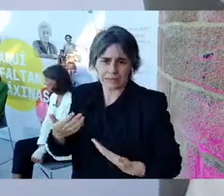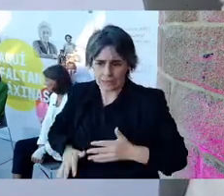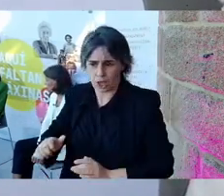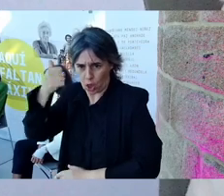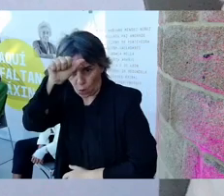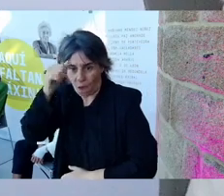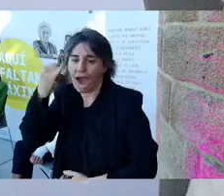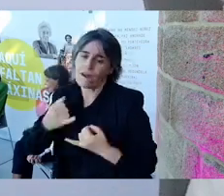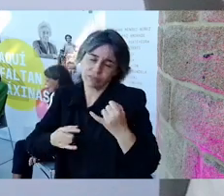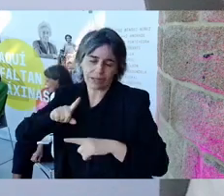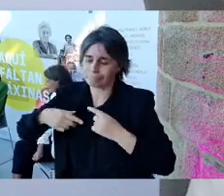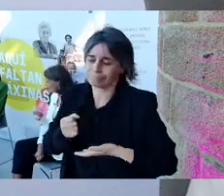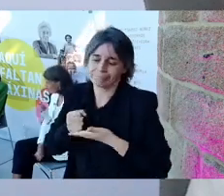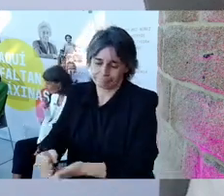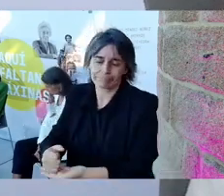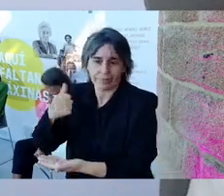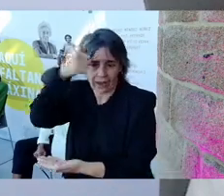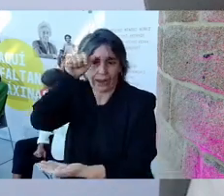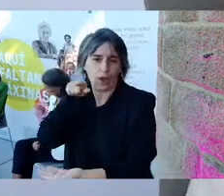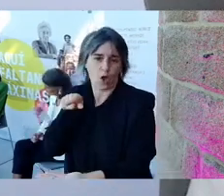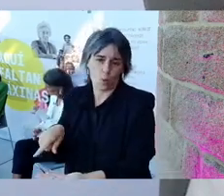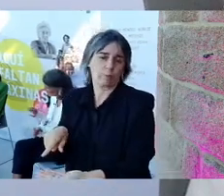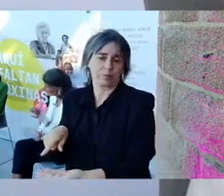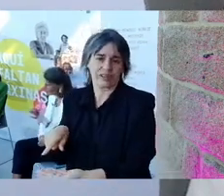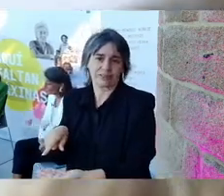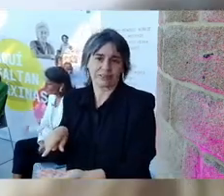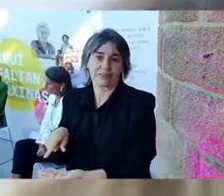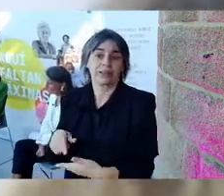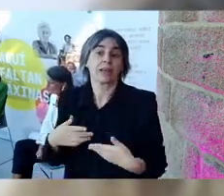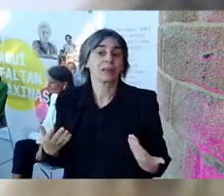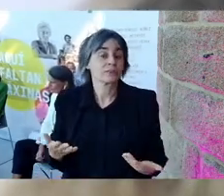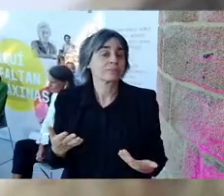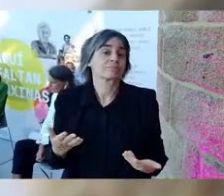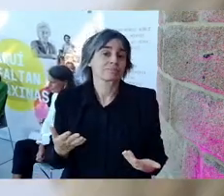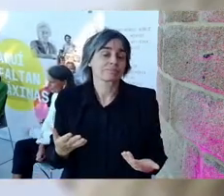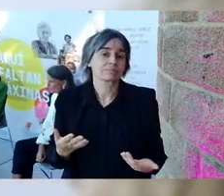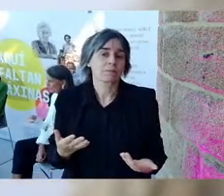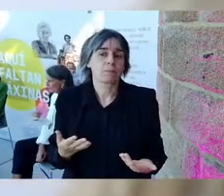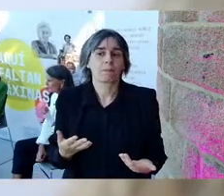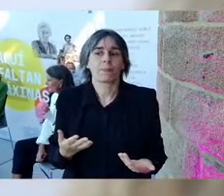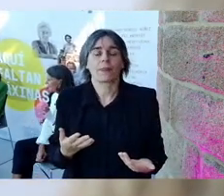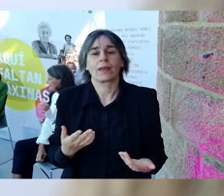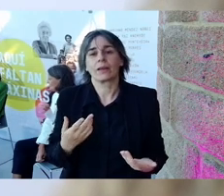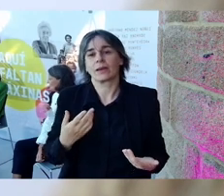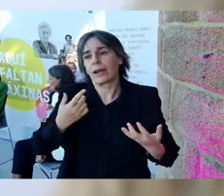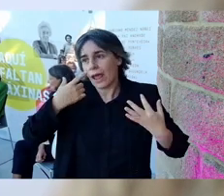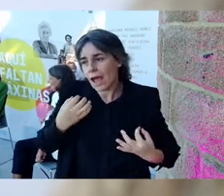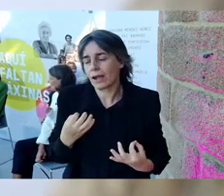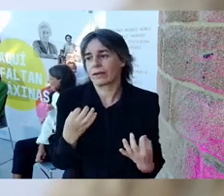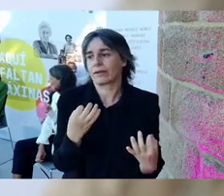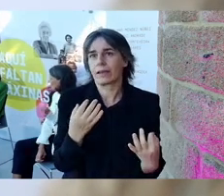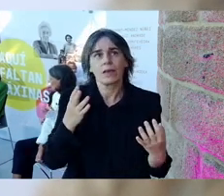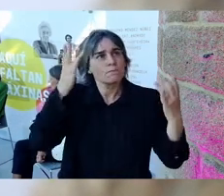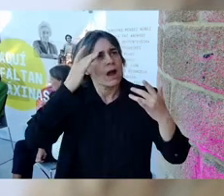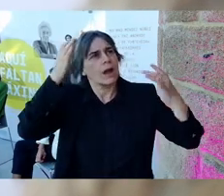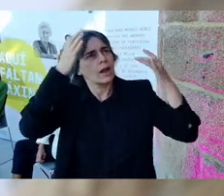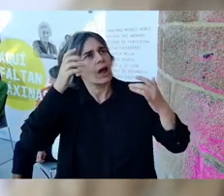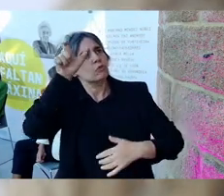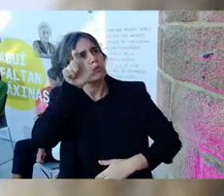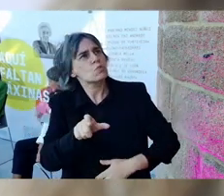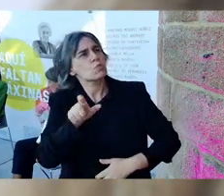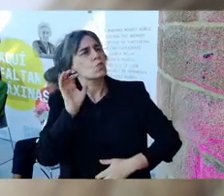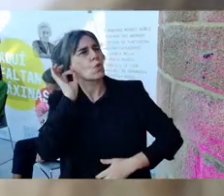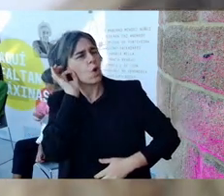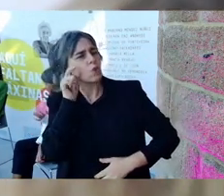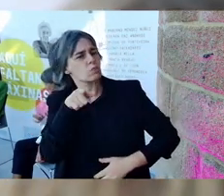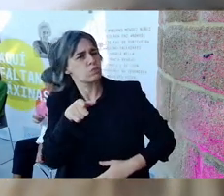Alfonso, el heredero es Alfonso. O sea que, a ver, llegaremos a eso supongo, pero tampoco hay que imaginarse una